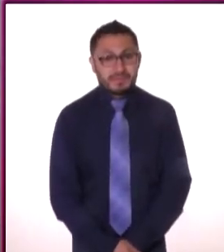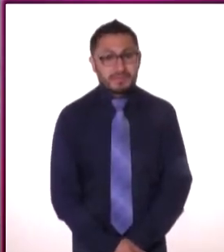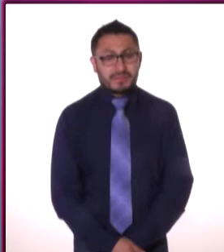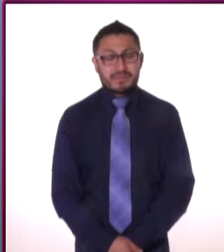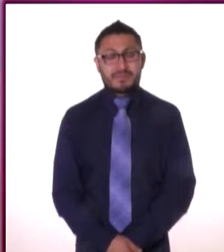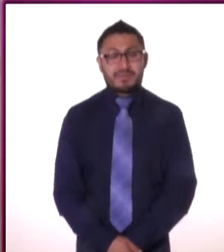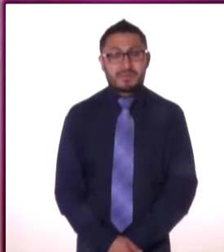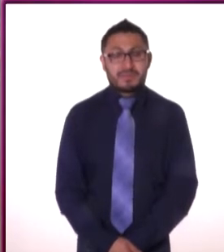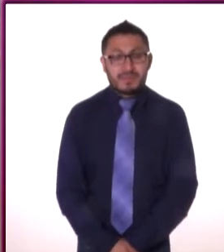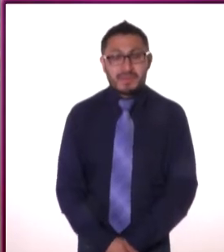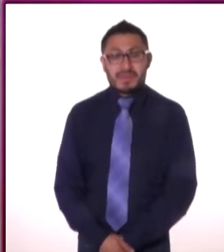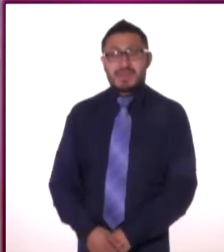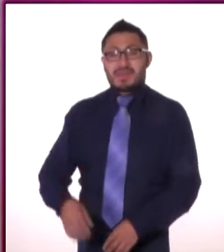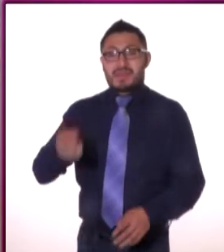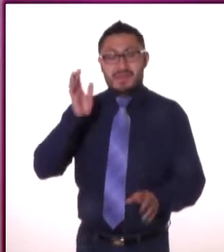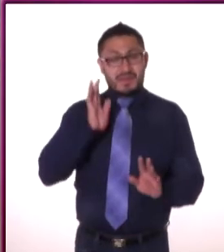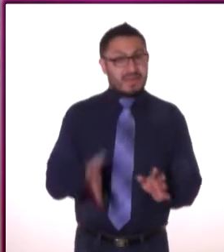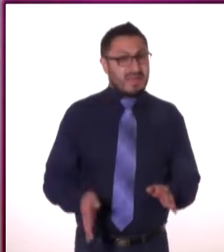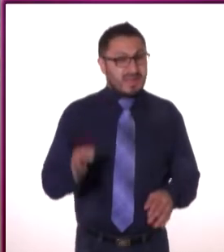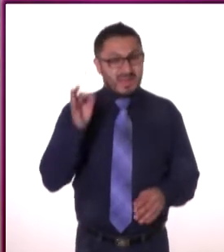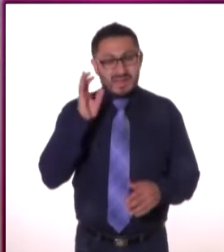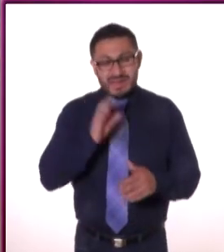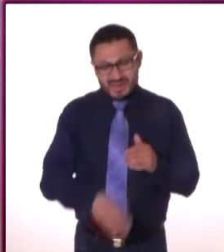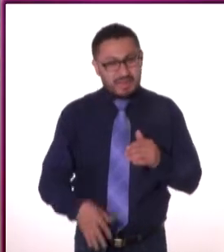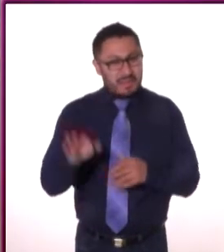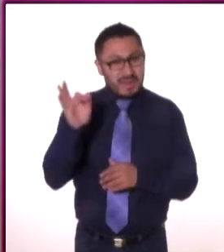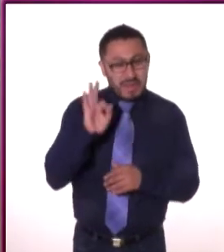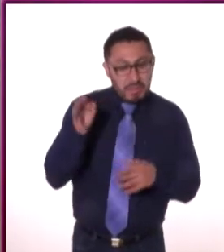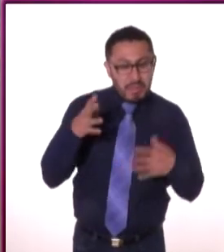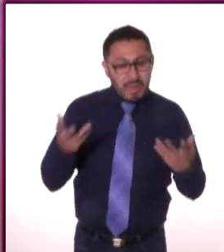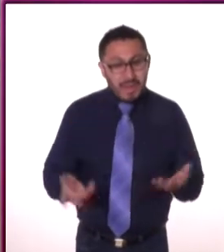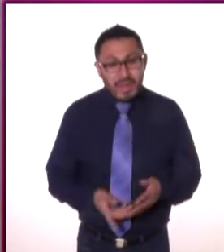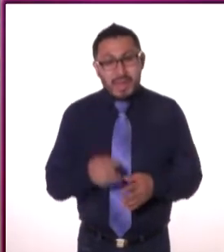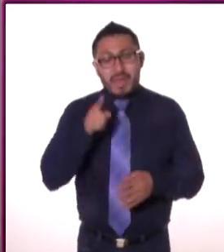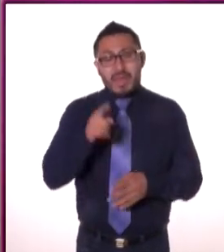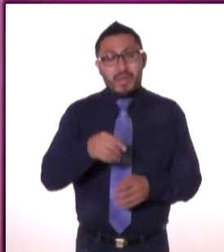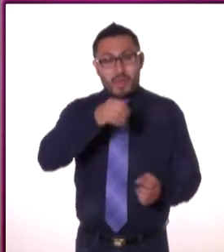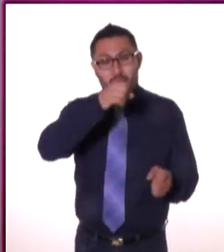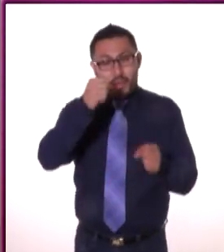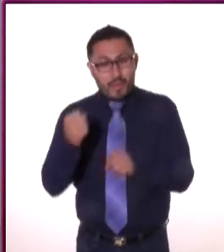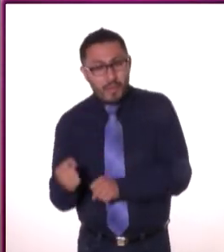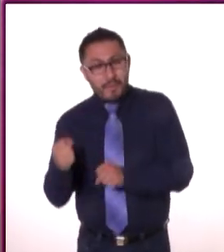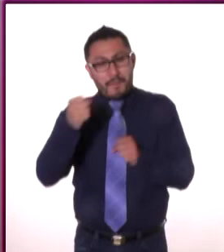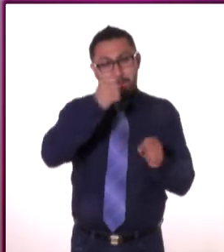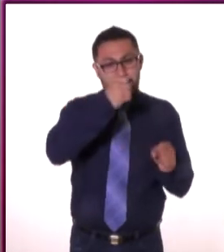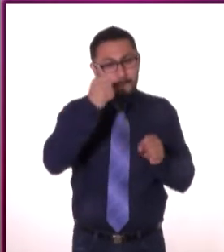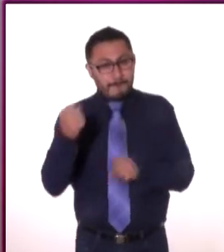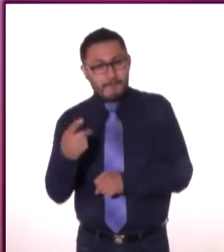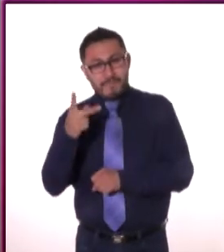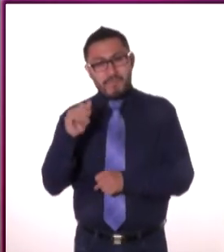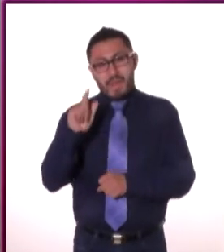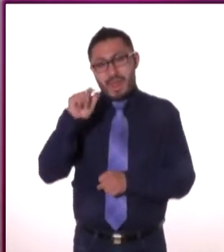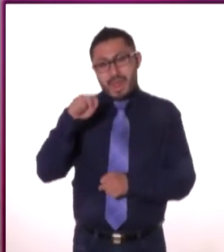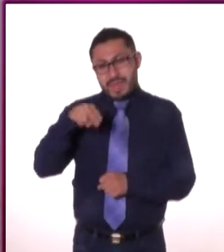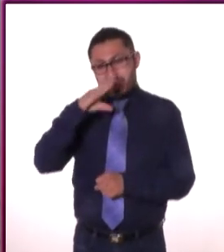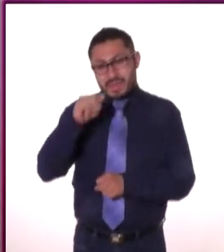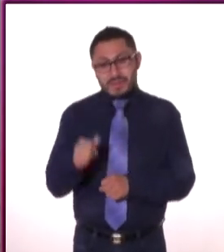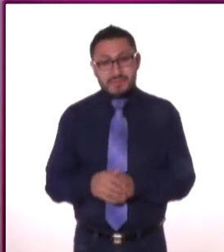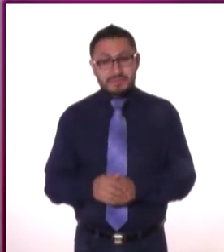TV. Sacamos el jack, apretamos el último birlo, amiga. ¿Listo? Uf, con tu super palanca.